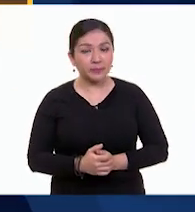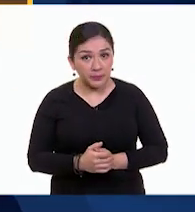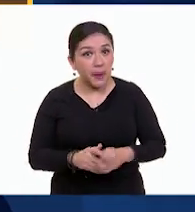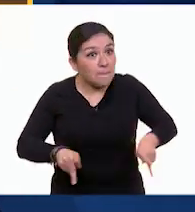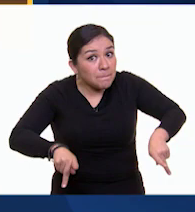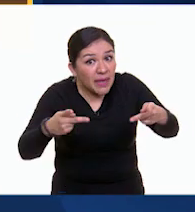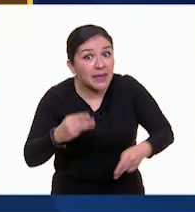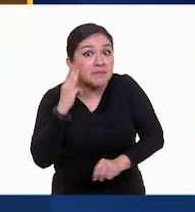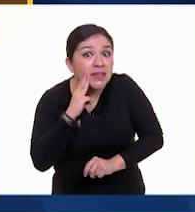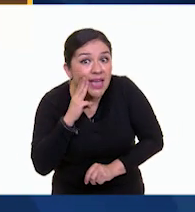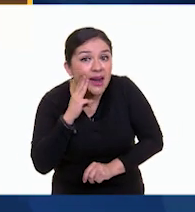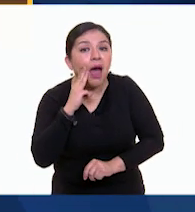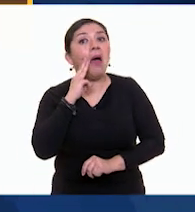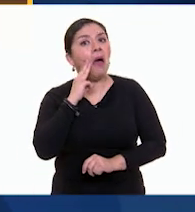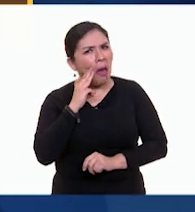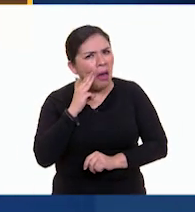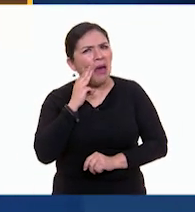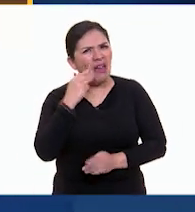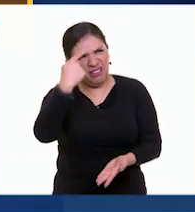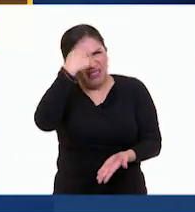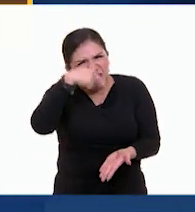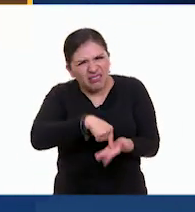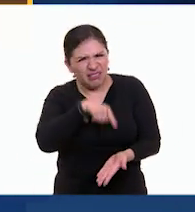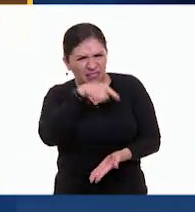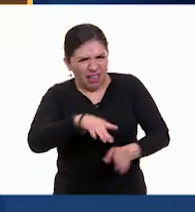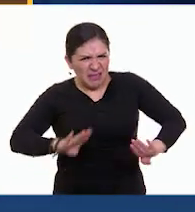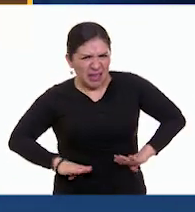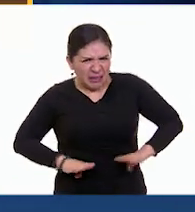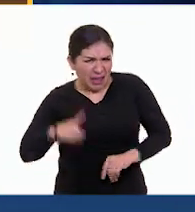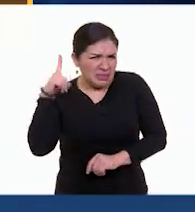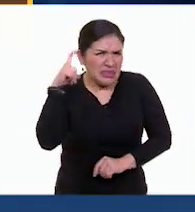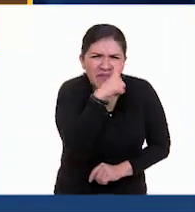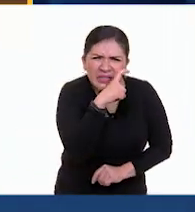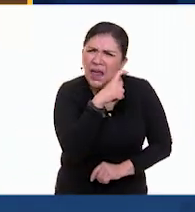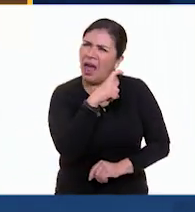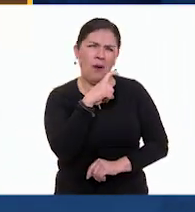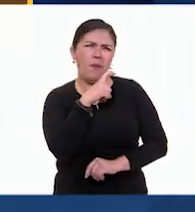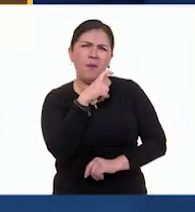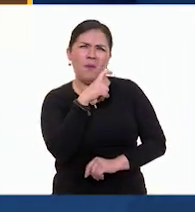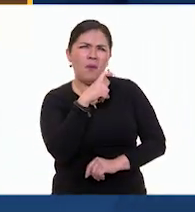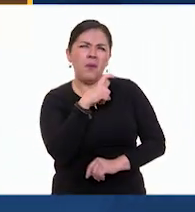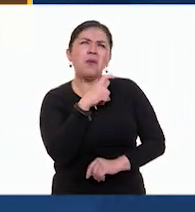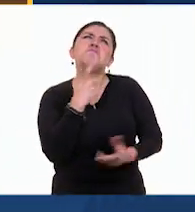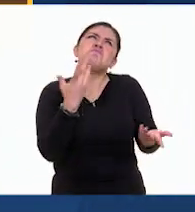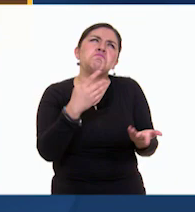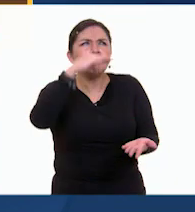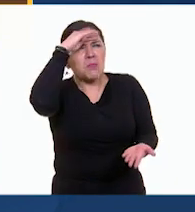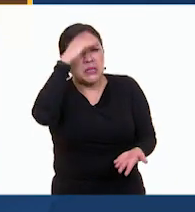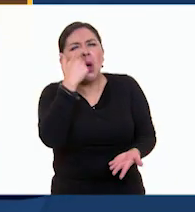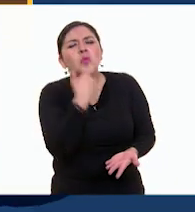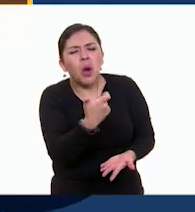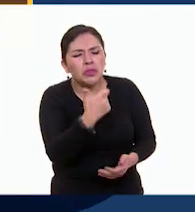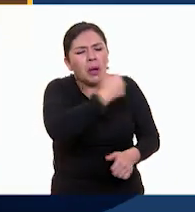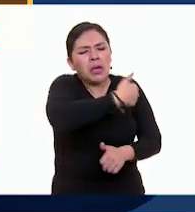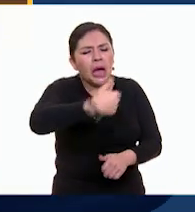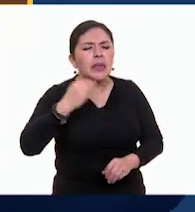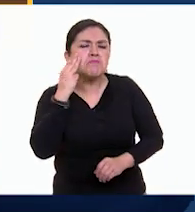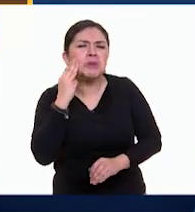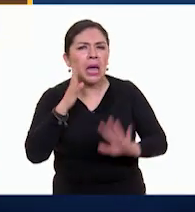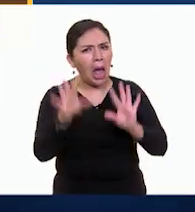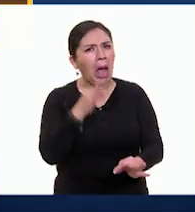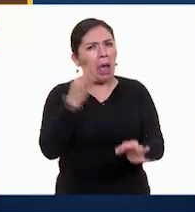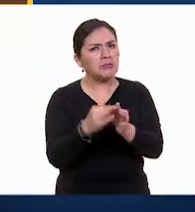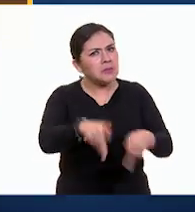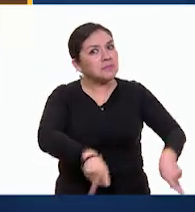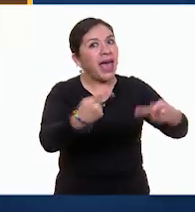¿Vender manzanas? No creo que sea una situación tan difícil. Les pones el precio de venta a las manzanas y listo, a vender